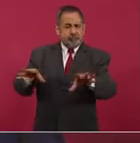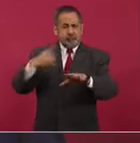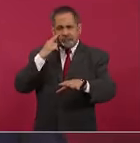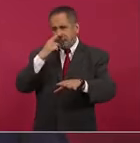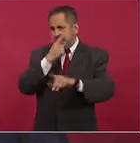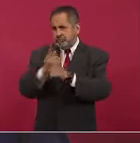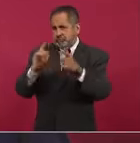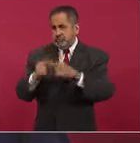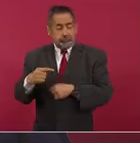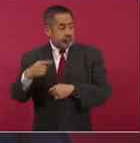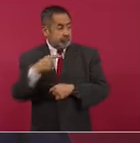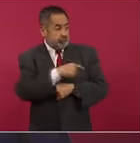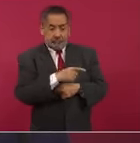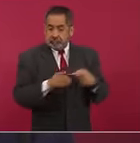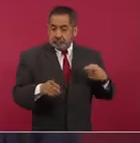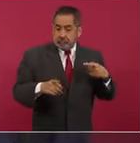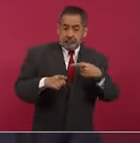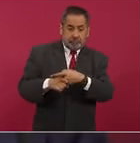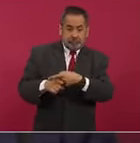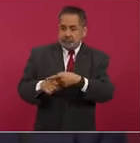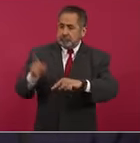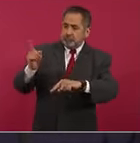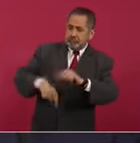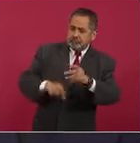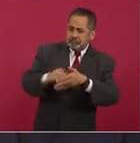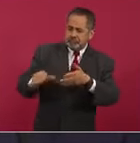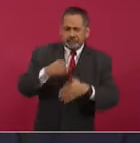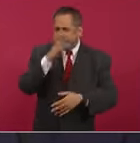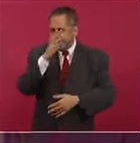democracia? Y cómo